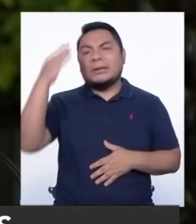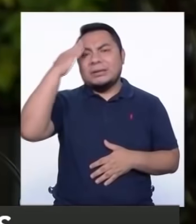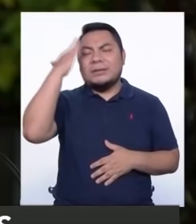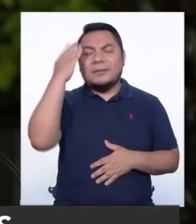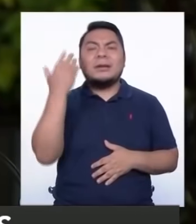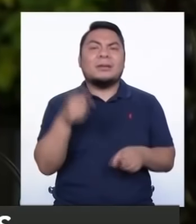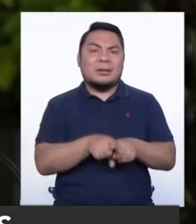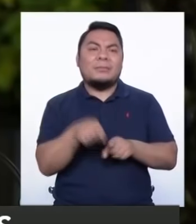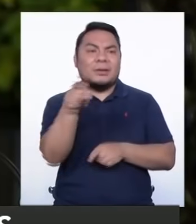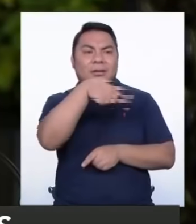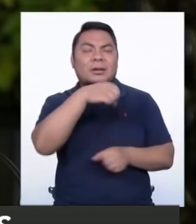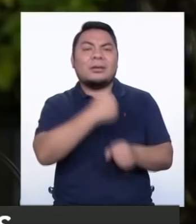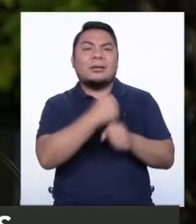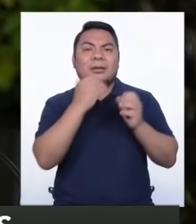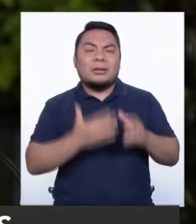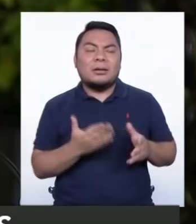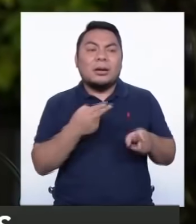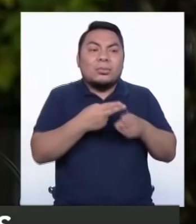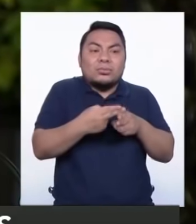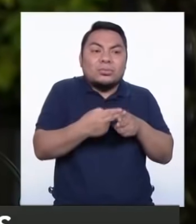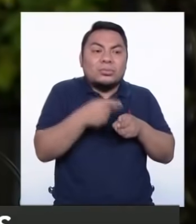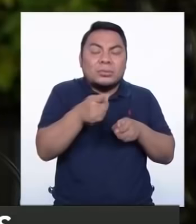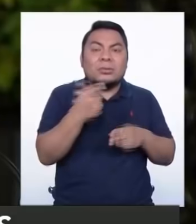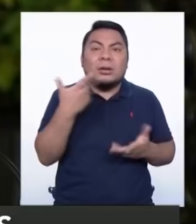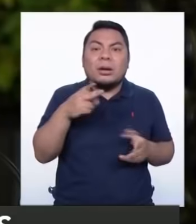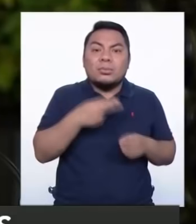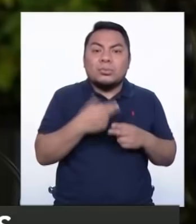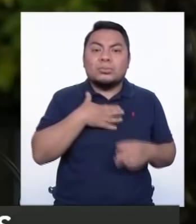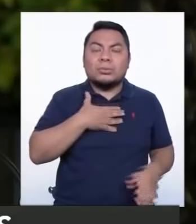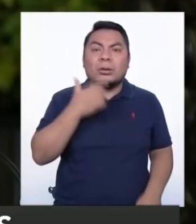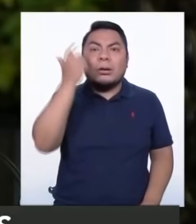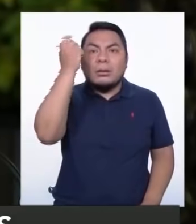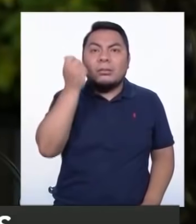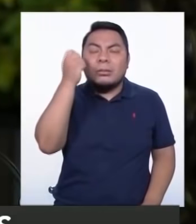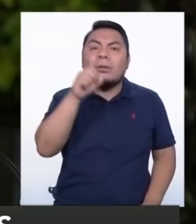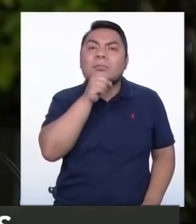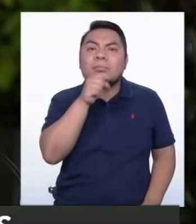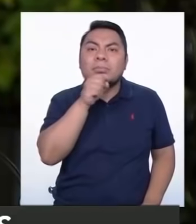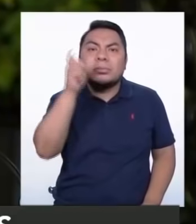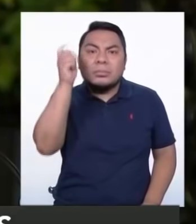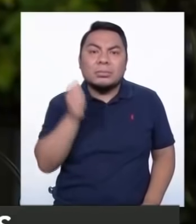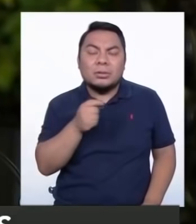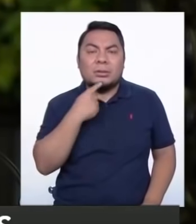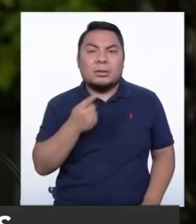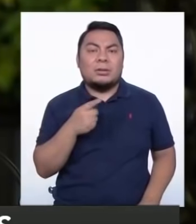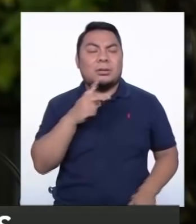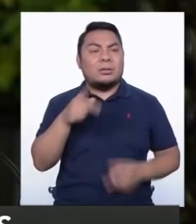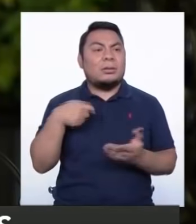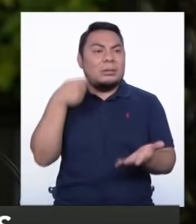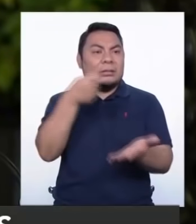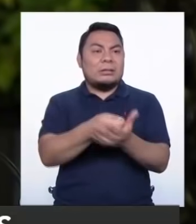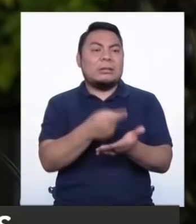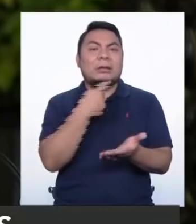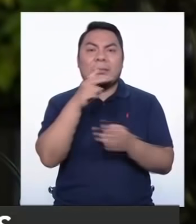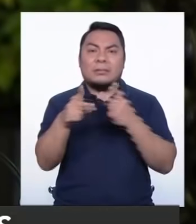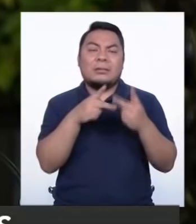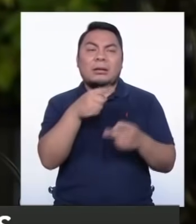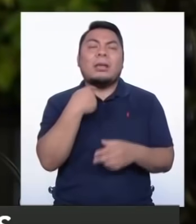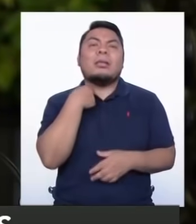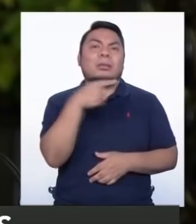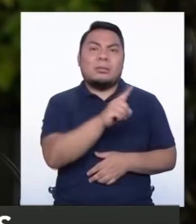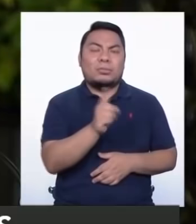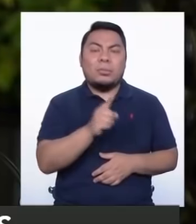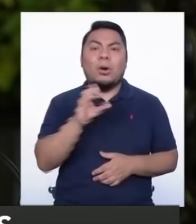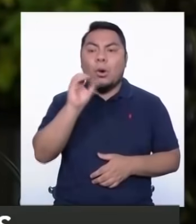trabajadores que están próximos a jubilarse, no queremos que ese periodo de suspensión perfecta les afecte, así que también